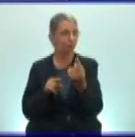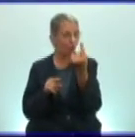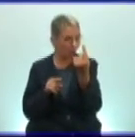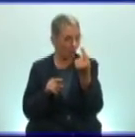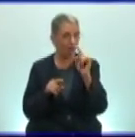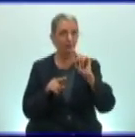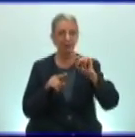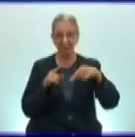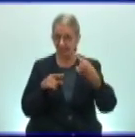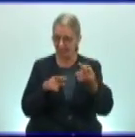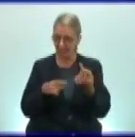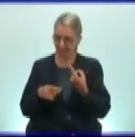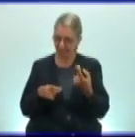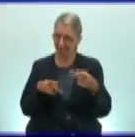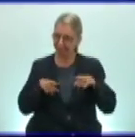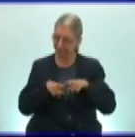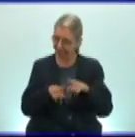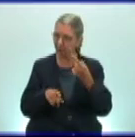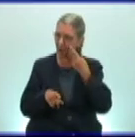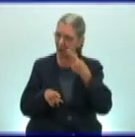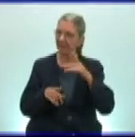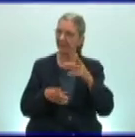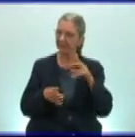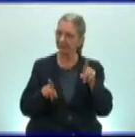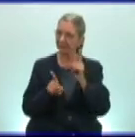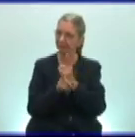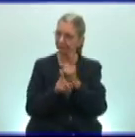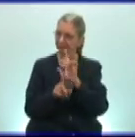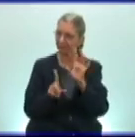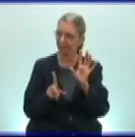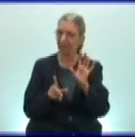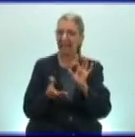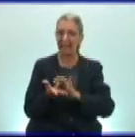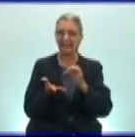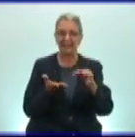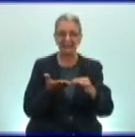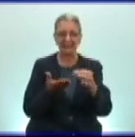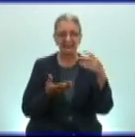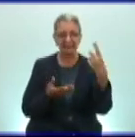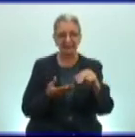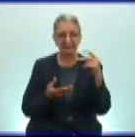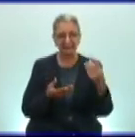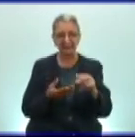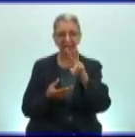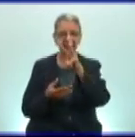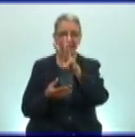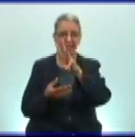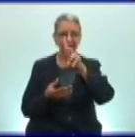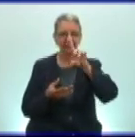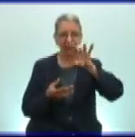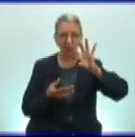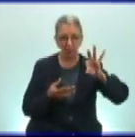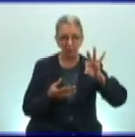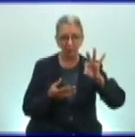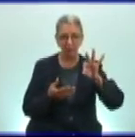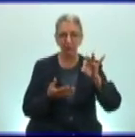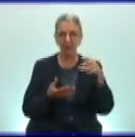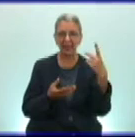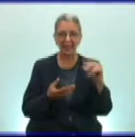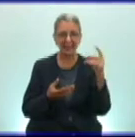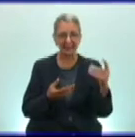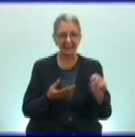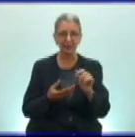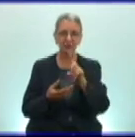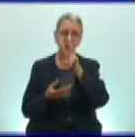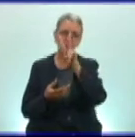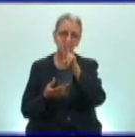Y me refiero al ejercicio 2.12 de la página 38 de su libro de texto. El ejercicio dice